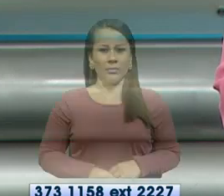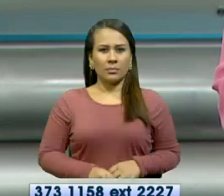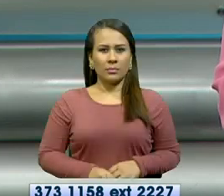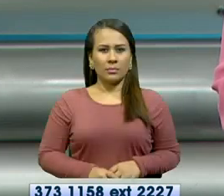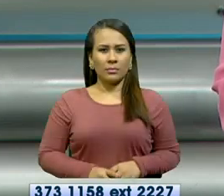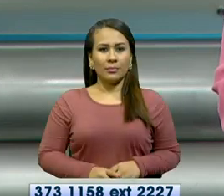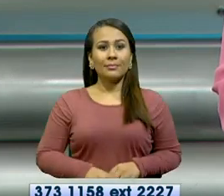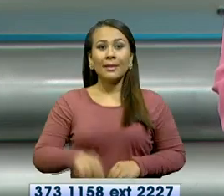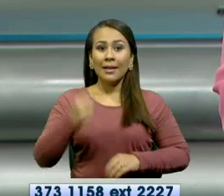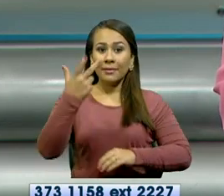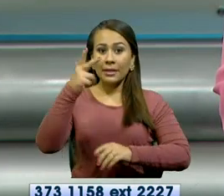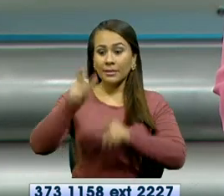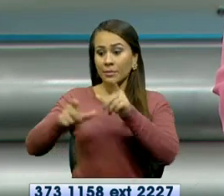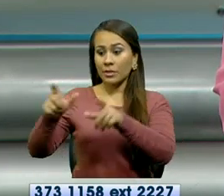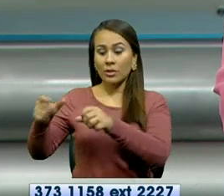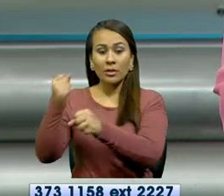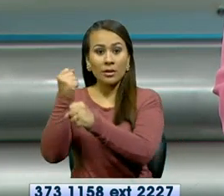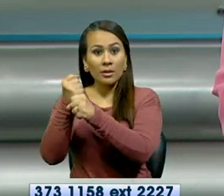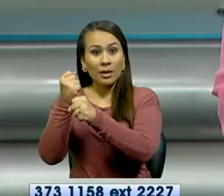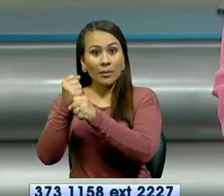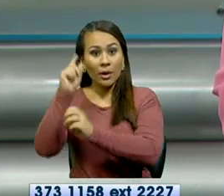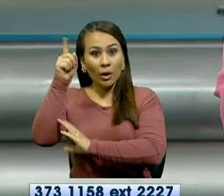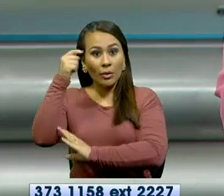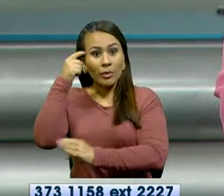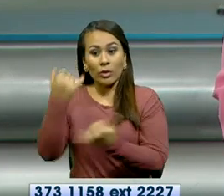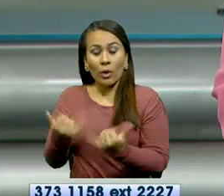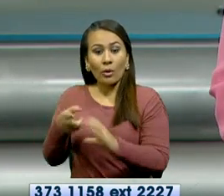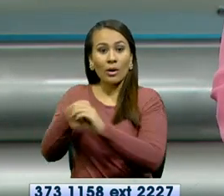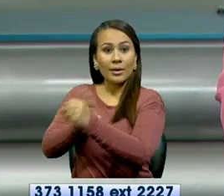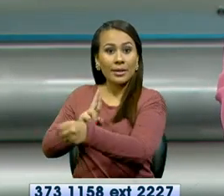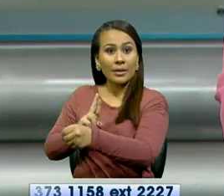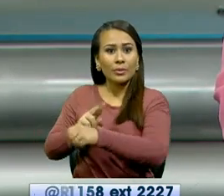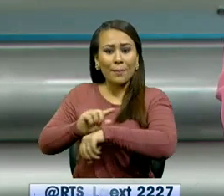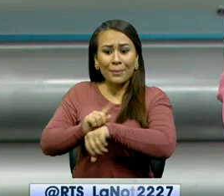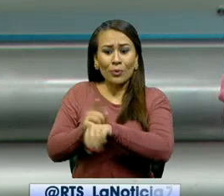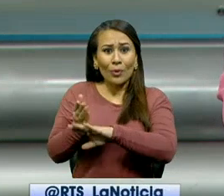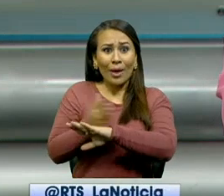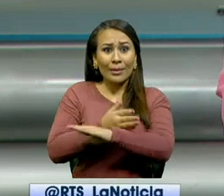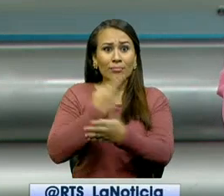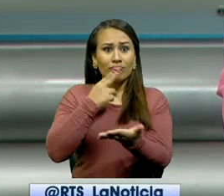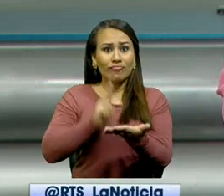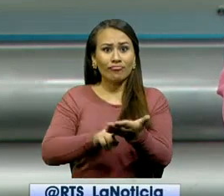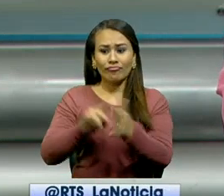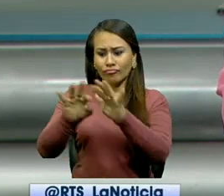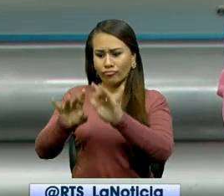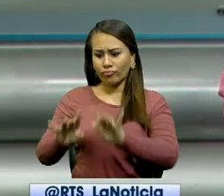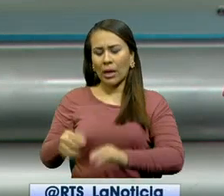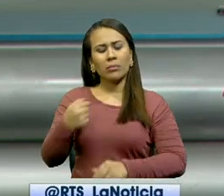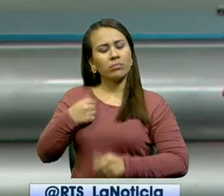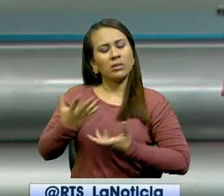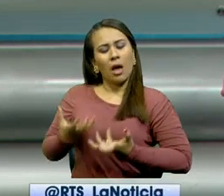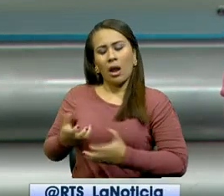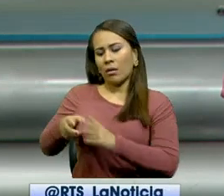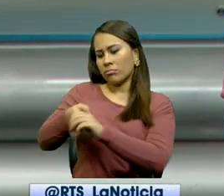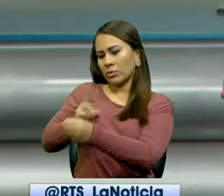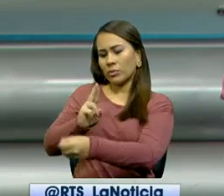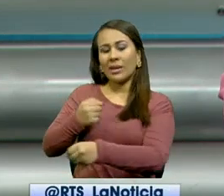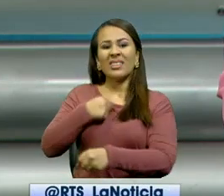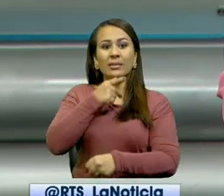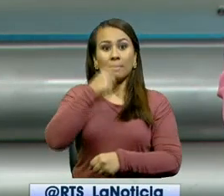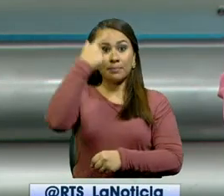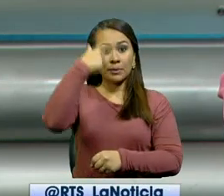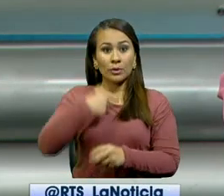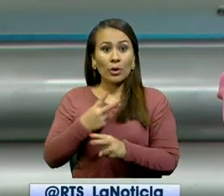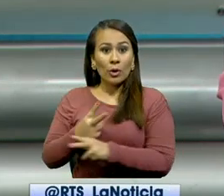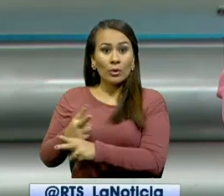que tres altos funcionarios del gobierno renunciaron hace pocos minutos. Se trata del consejero presidencial Ricardo Patiño,